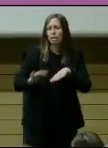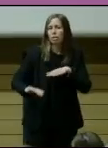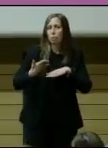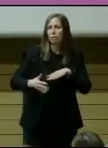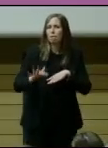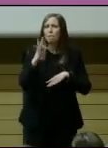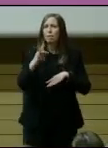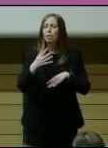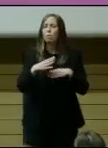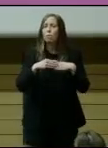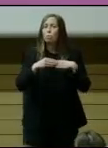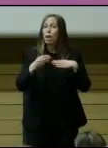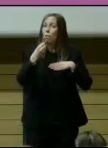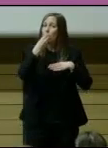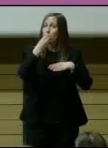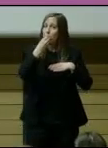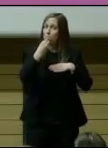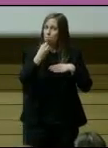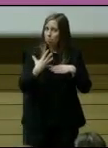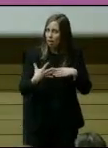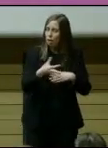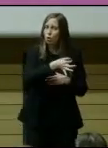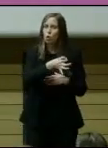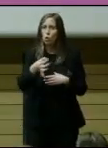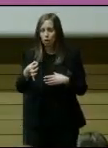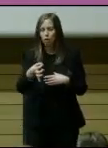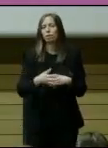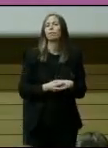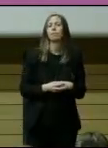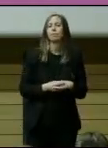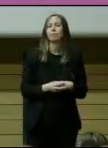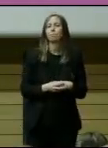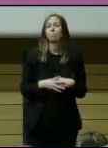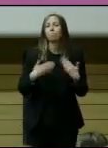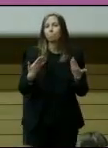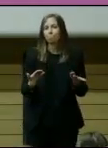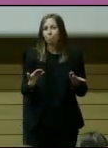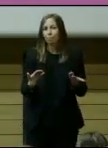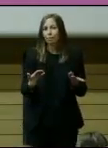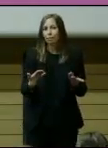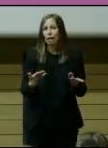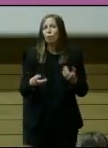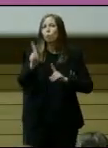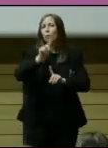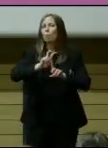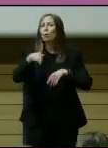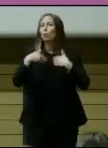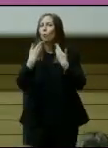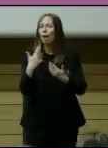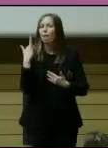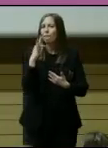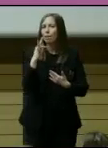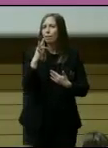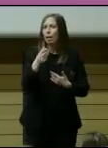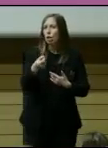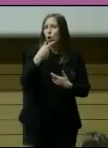el fentanilo, usado de una manera correcta y adecuada. Claro, y aquí hay otra controversia, que es el